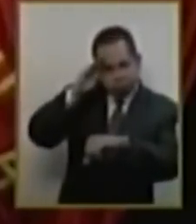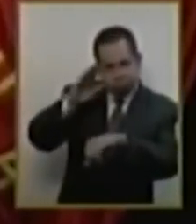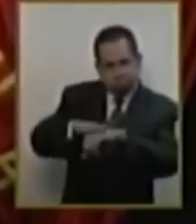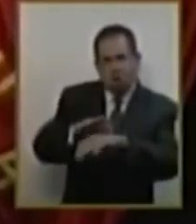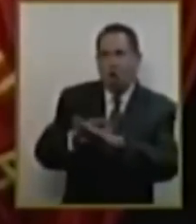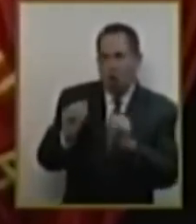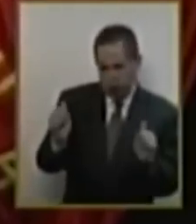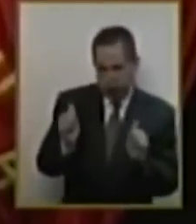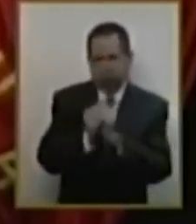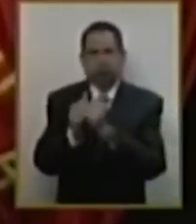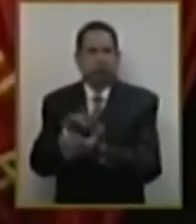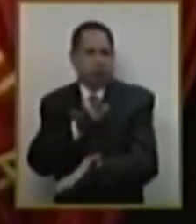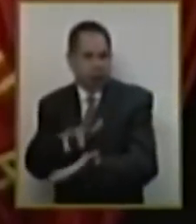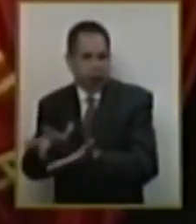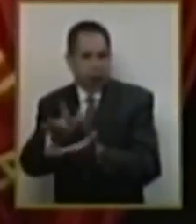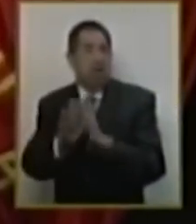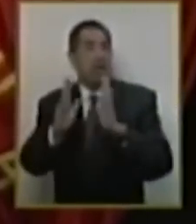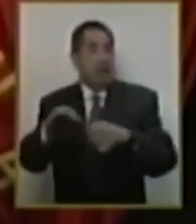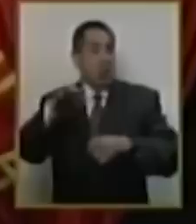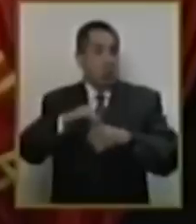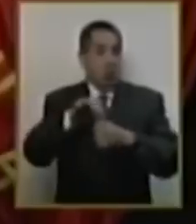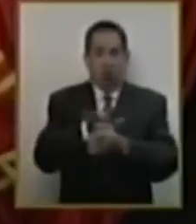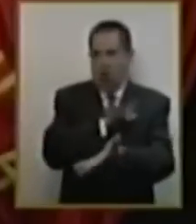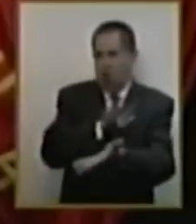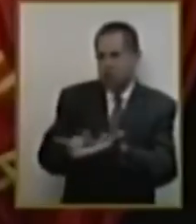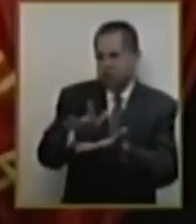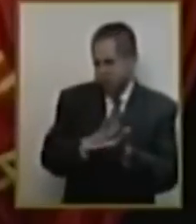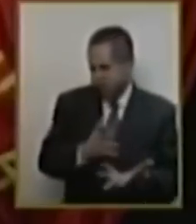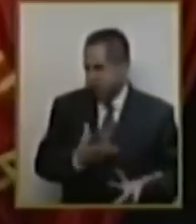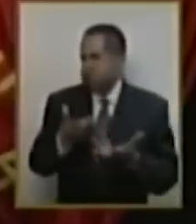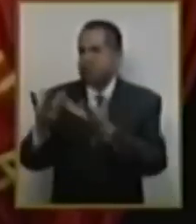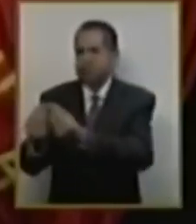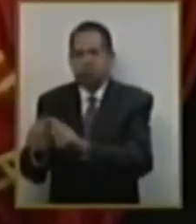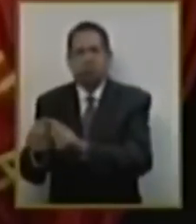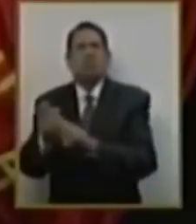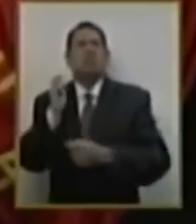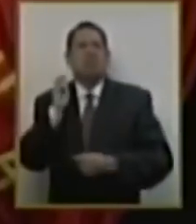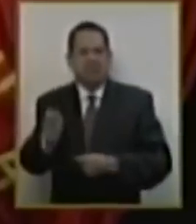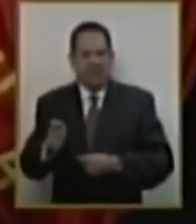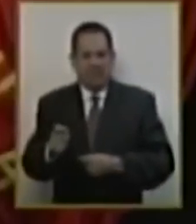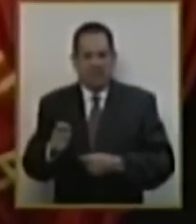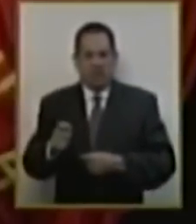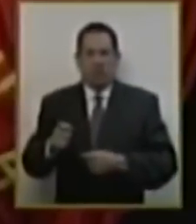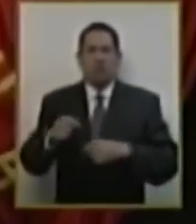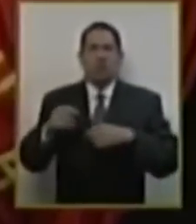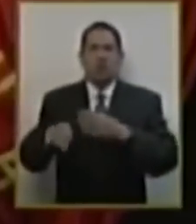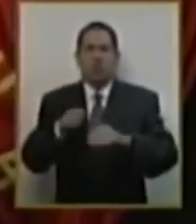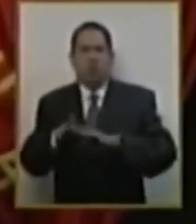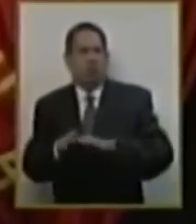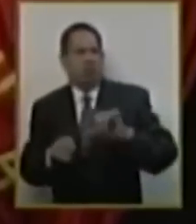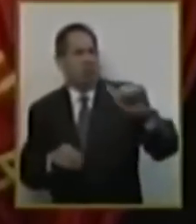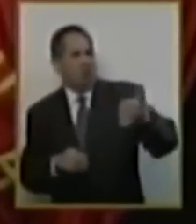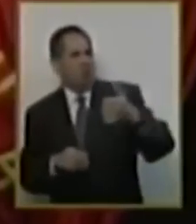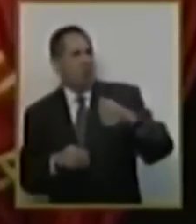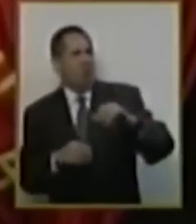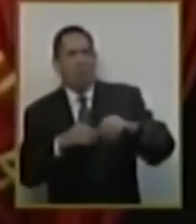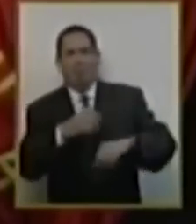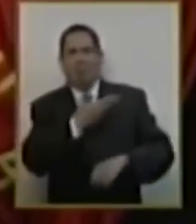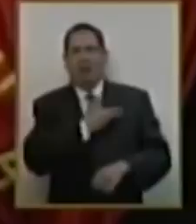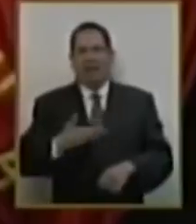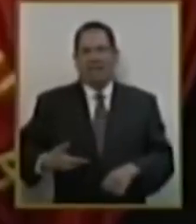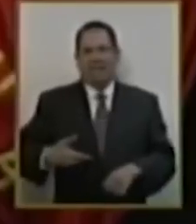solidaria que se ha manifestado en estos meses mantenga a raya a las bestias que